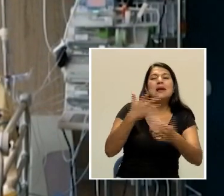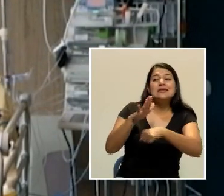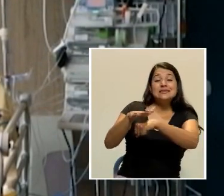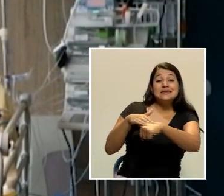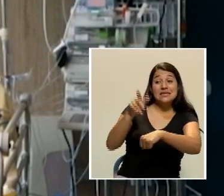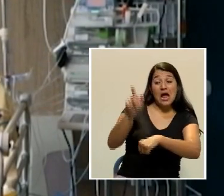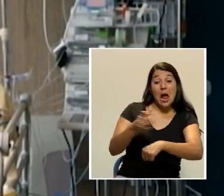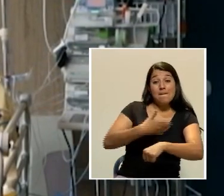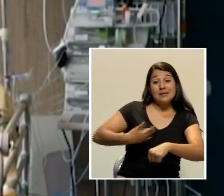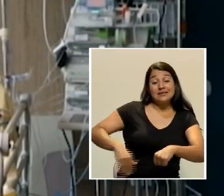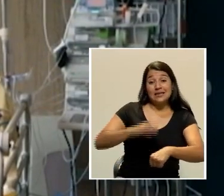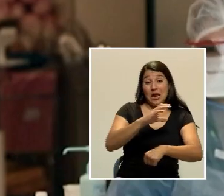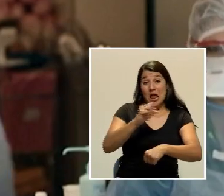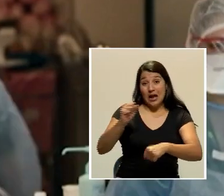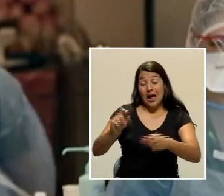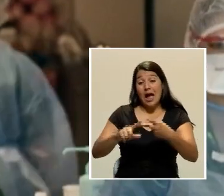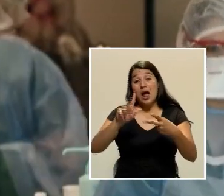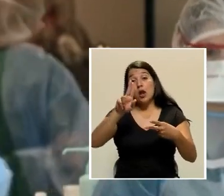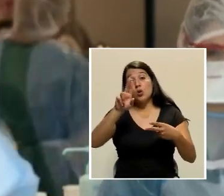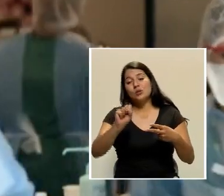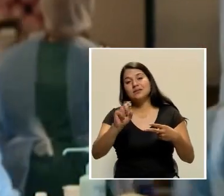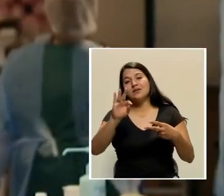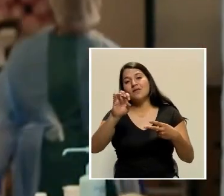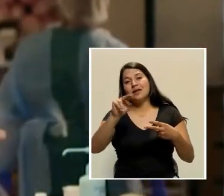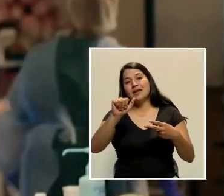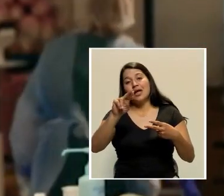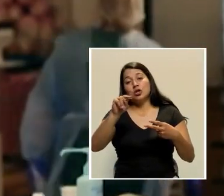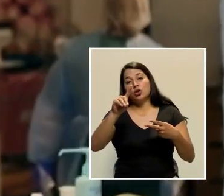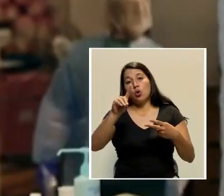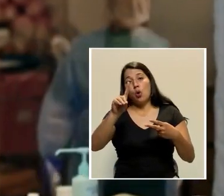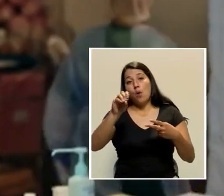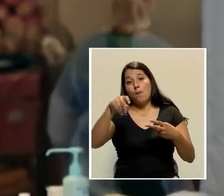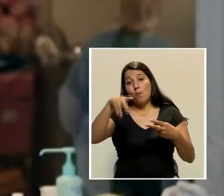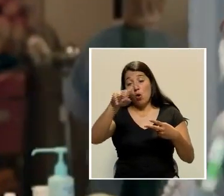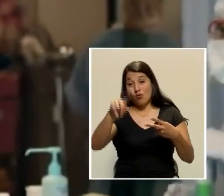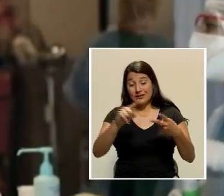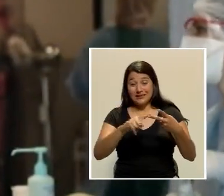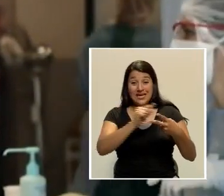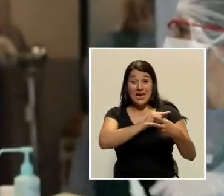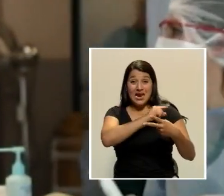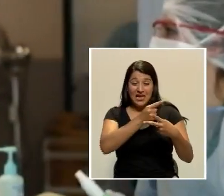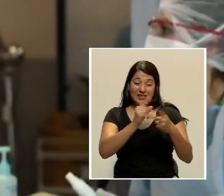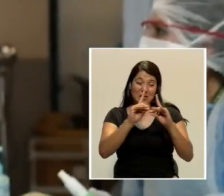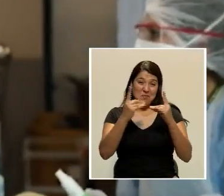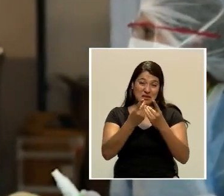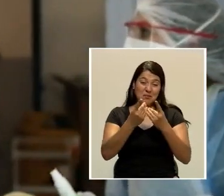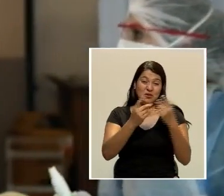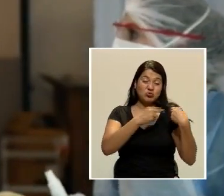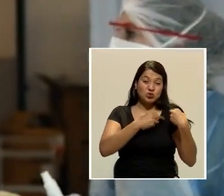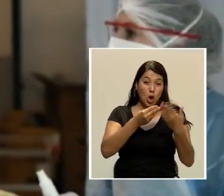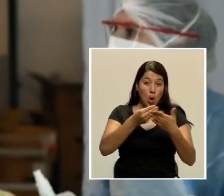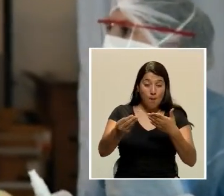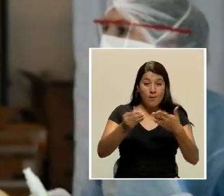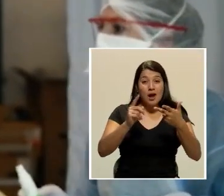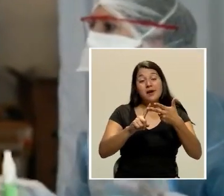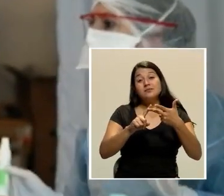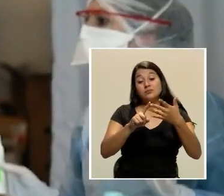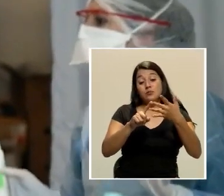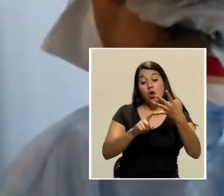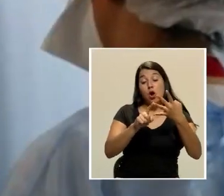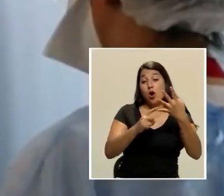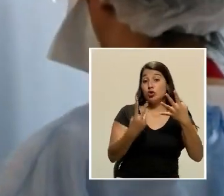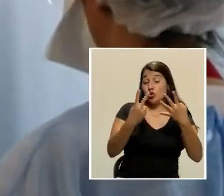y a la vez dándole tranquilidad y transparencia. En tanto, la Comisión de Ingreso y Gasto Público de la Asamblea Legislativa aprobó una moción